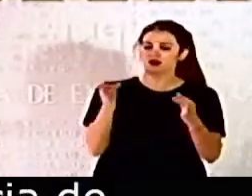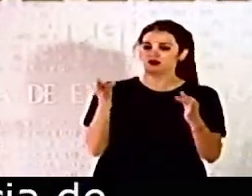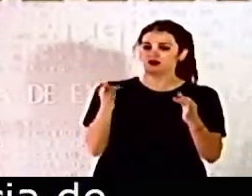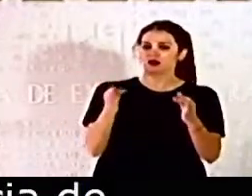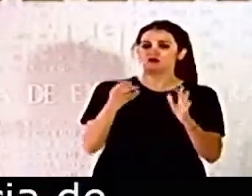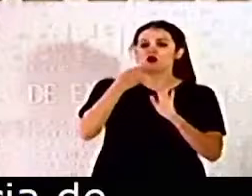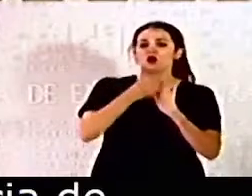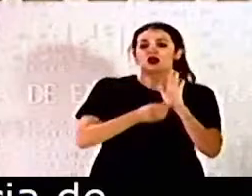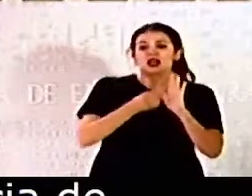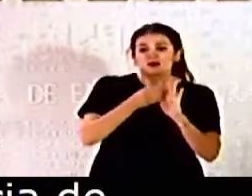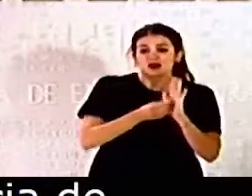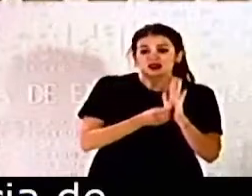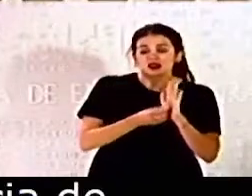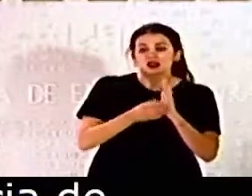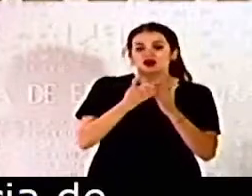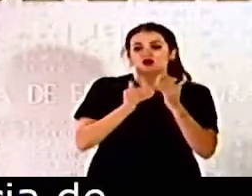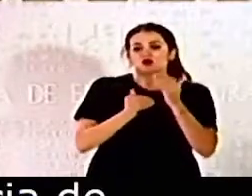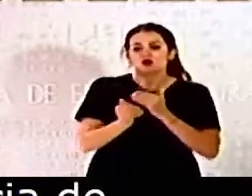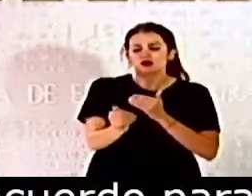vigor a las